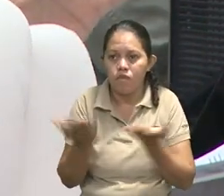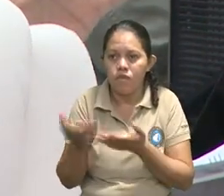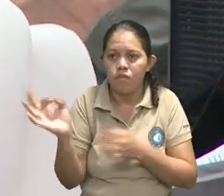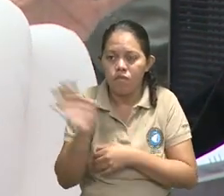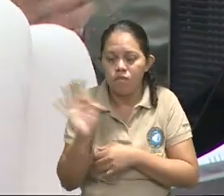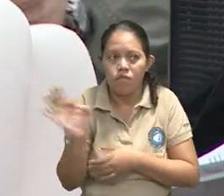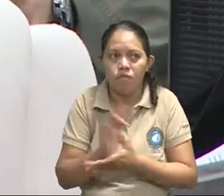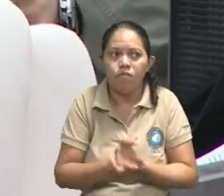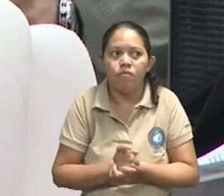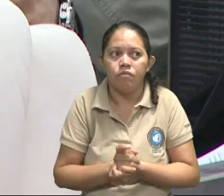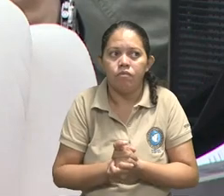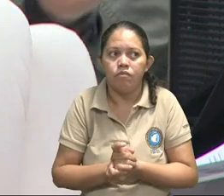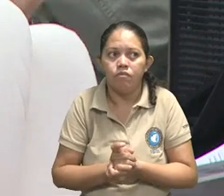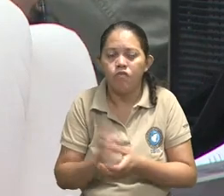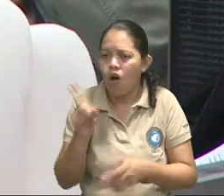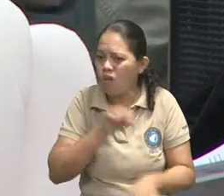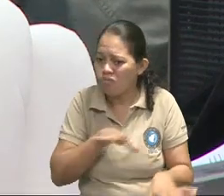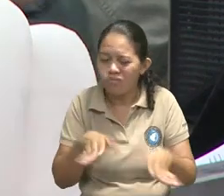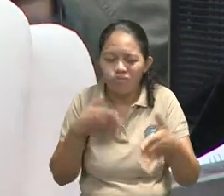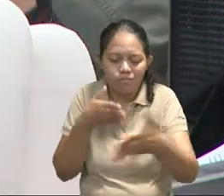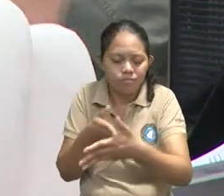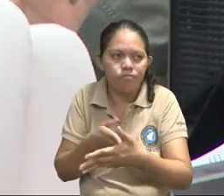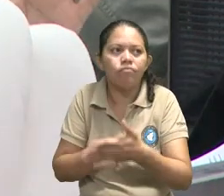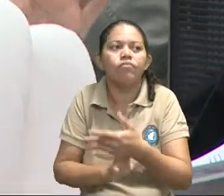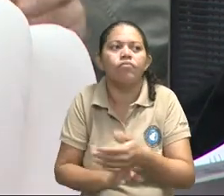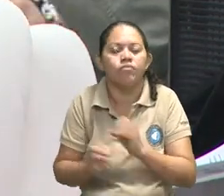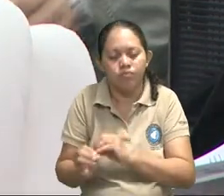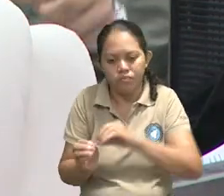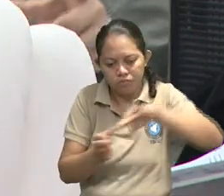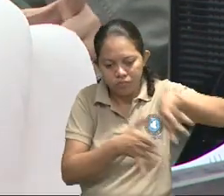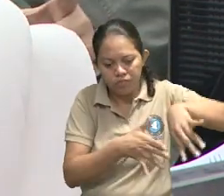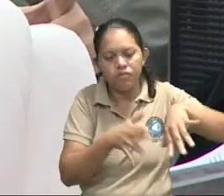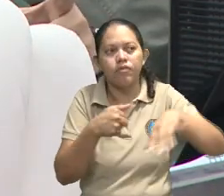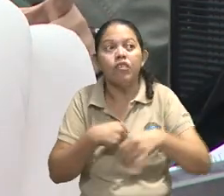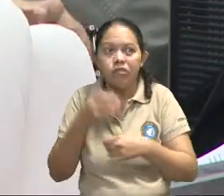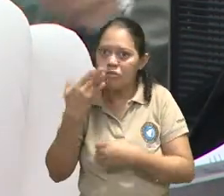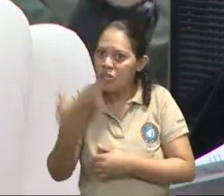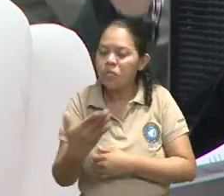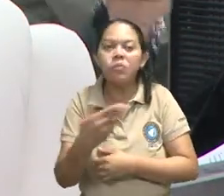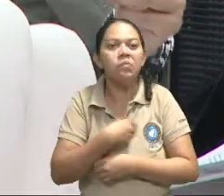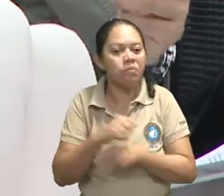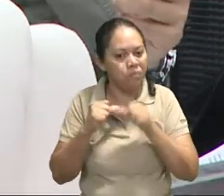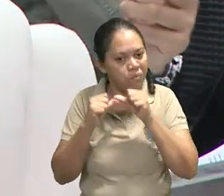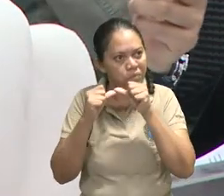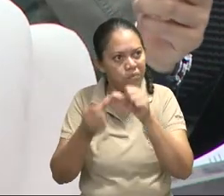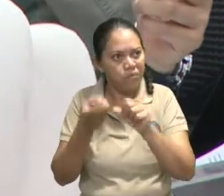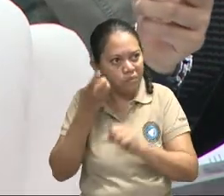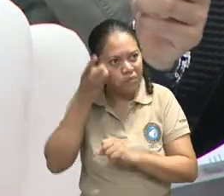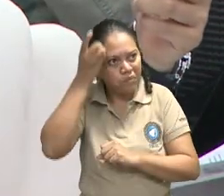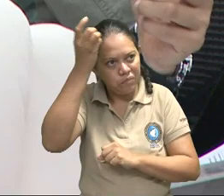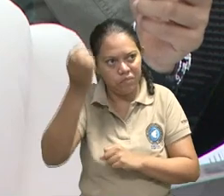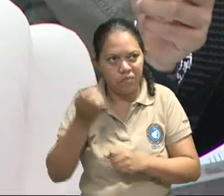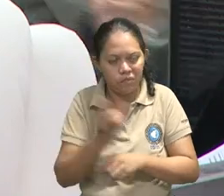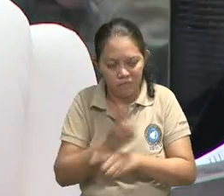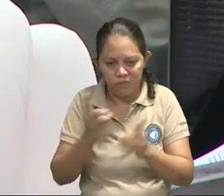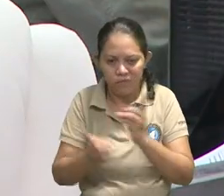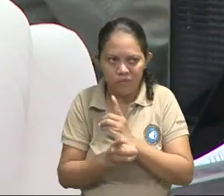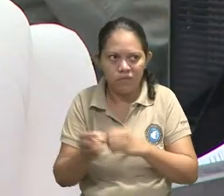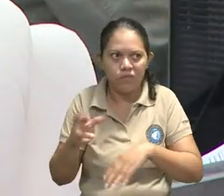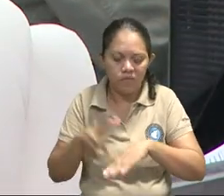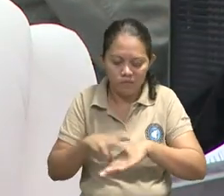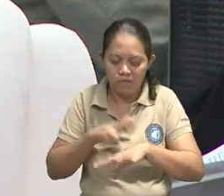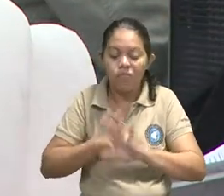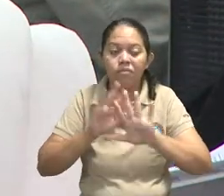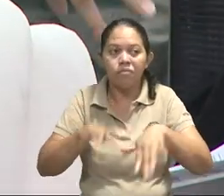solución. No funciona, se desecha. Funciona, se desarrolla la normativa y